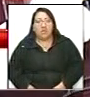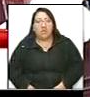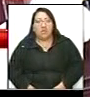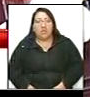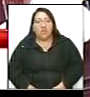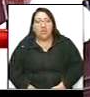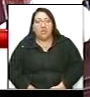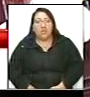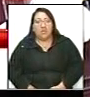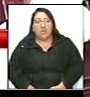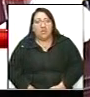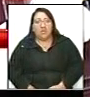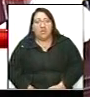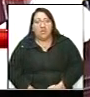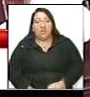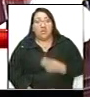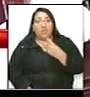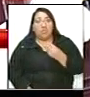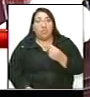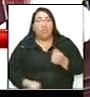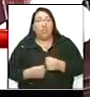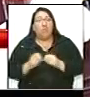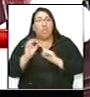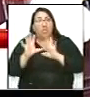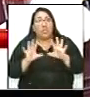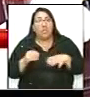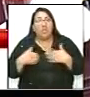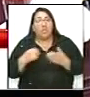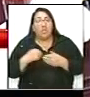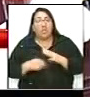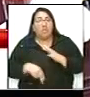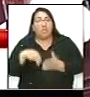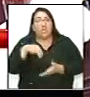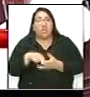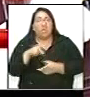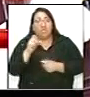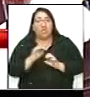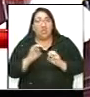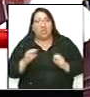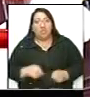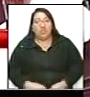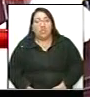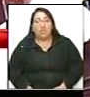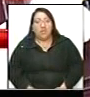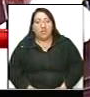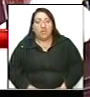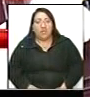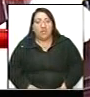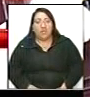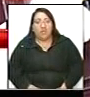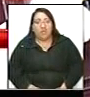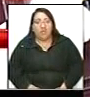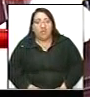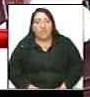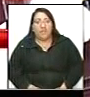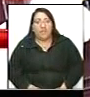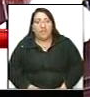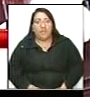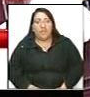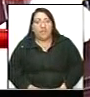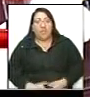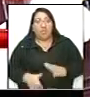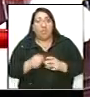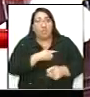Y hemos visto cómo a través de propaganda se puede levantar una persona de intachable, y una vez que está en el poder ya sabemos cómo son, ¿no?